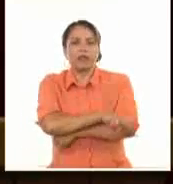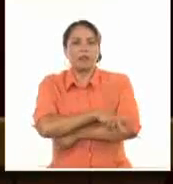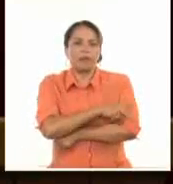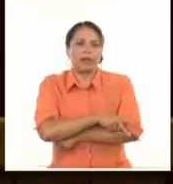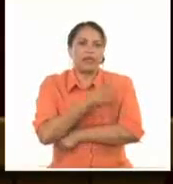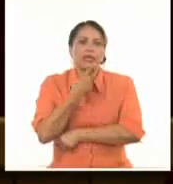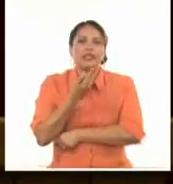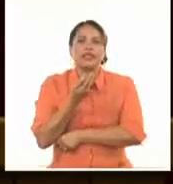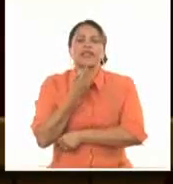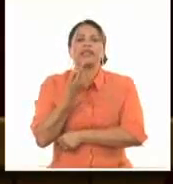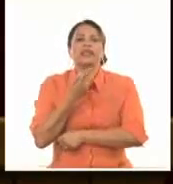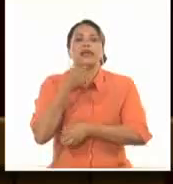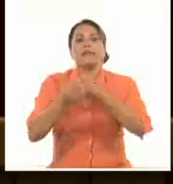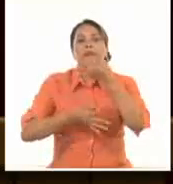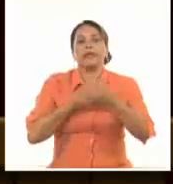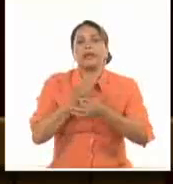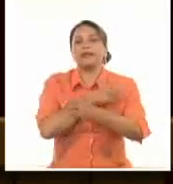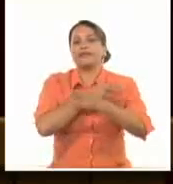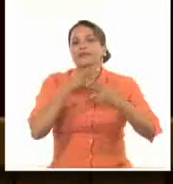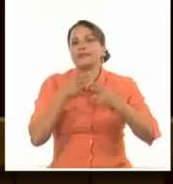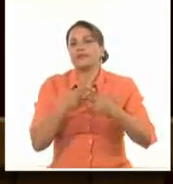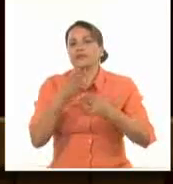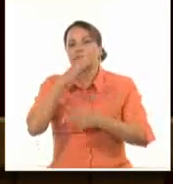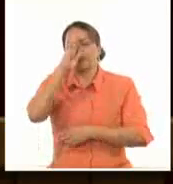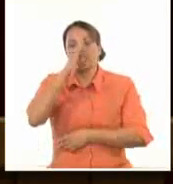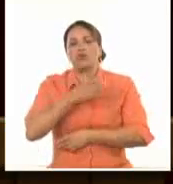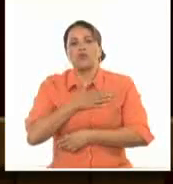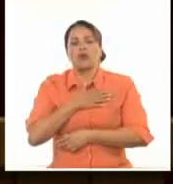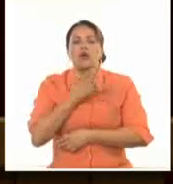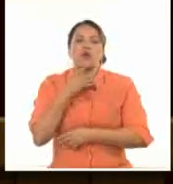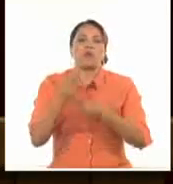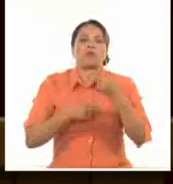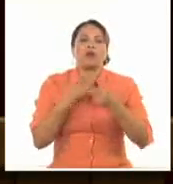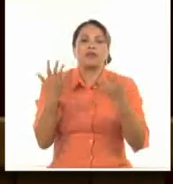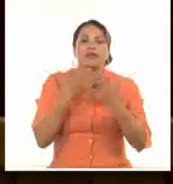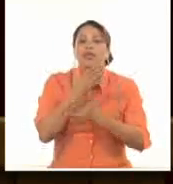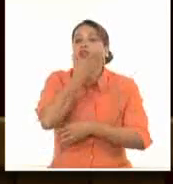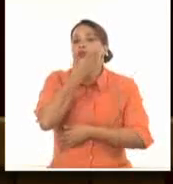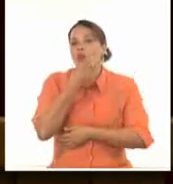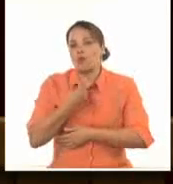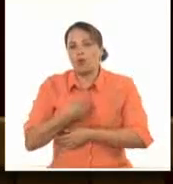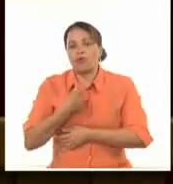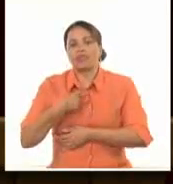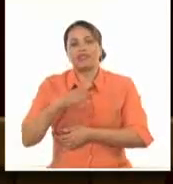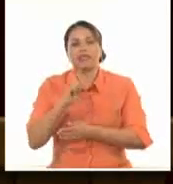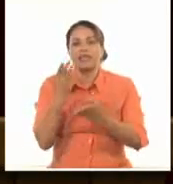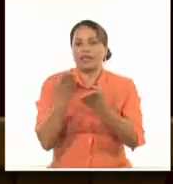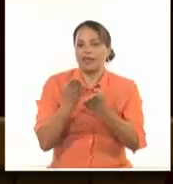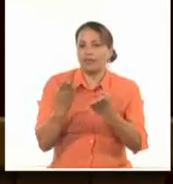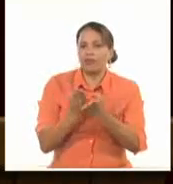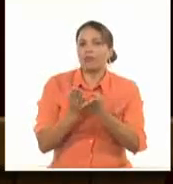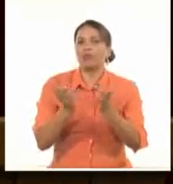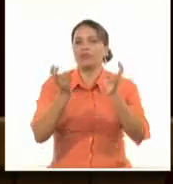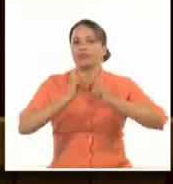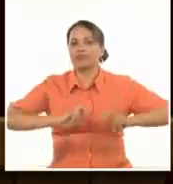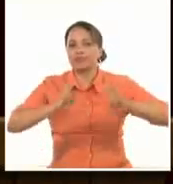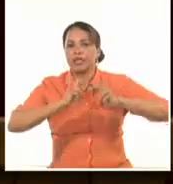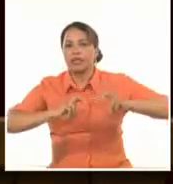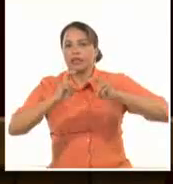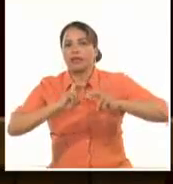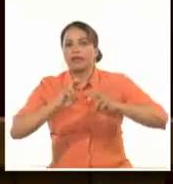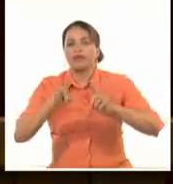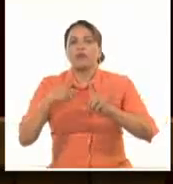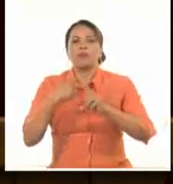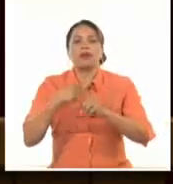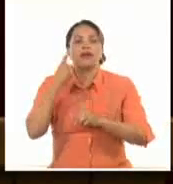hazañas inscritas en su historia, como los jóvenes que llegan a ellas por el estudio, la investigación y las